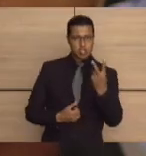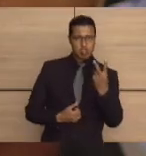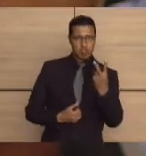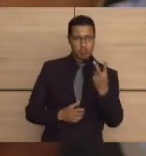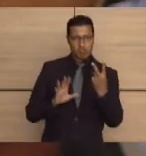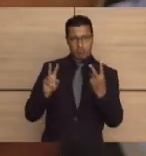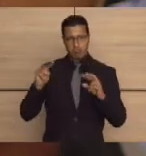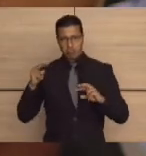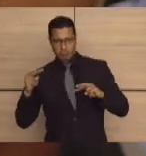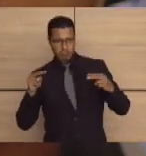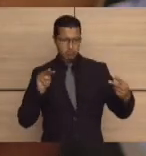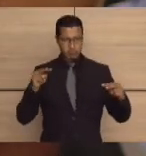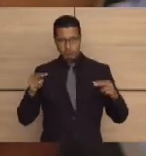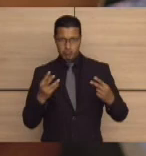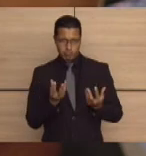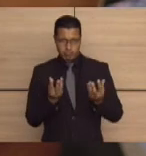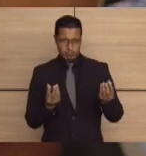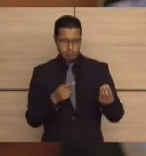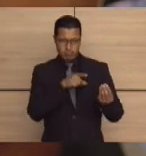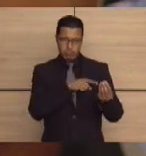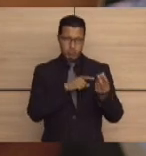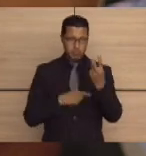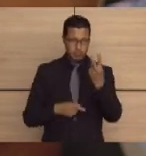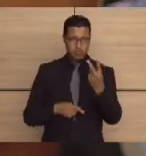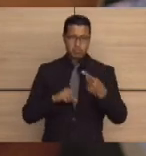distintas que me parecen fundamentales. Una,